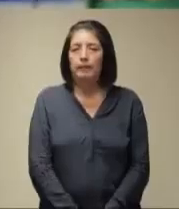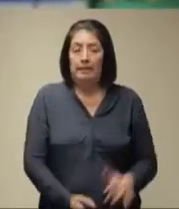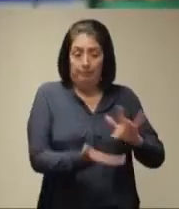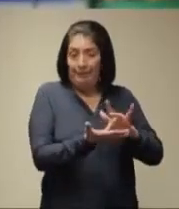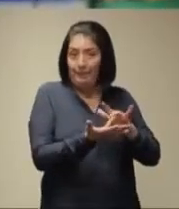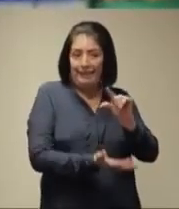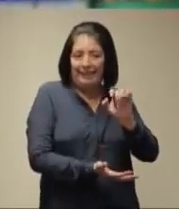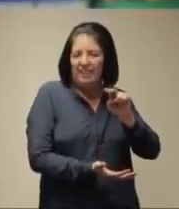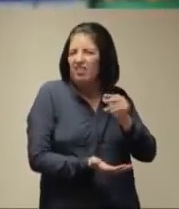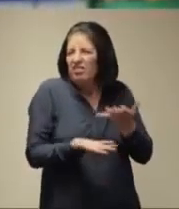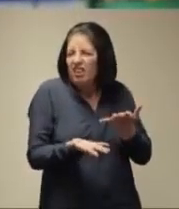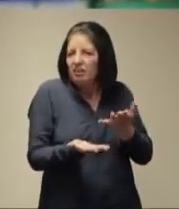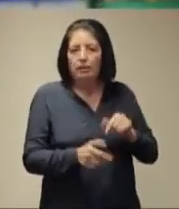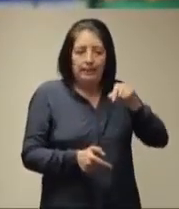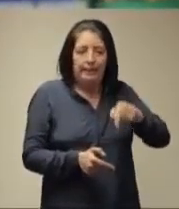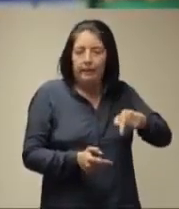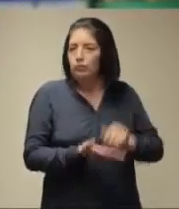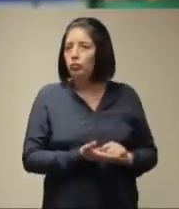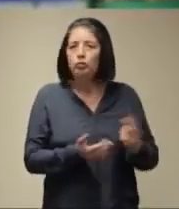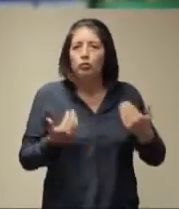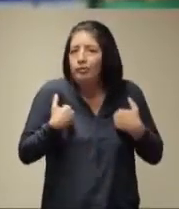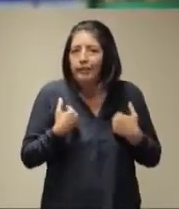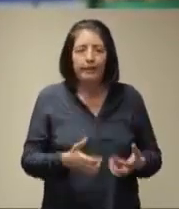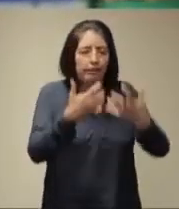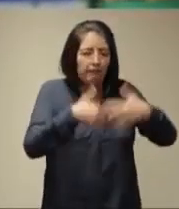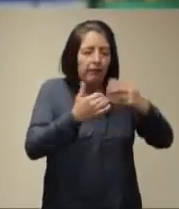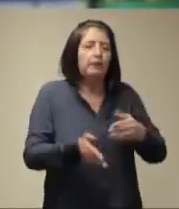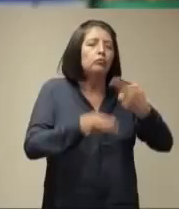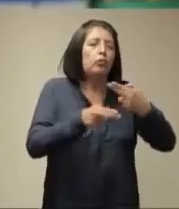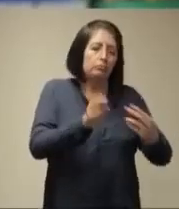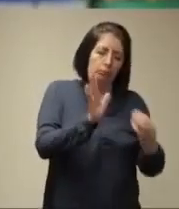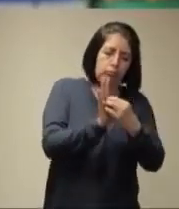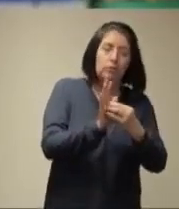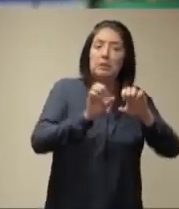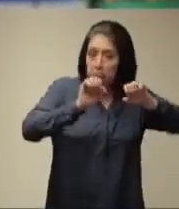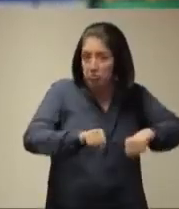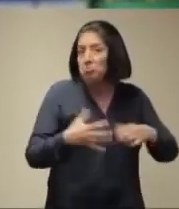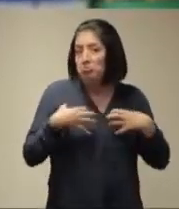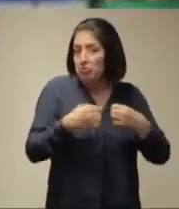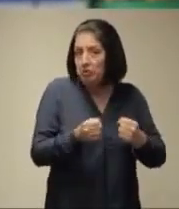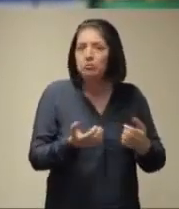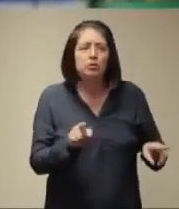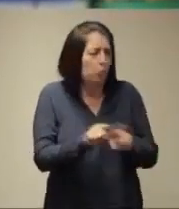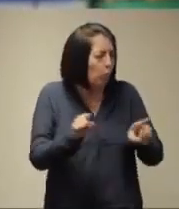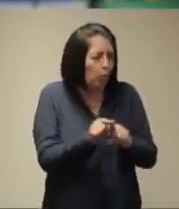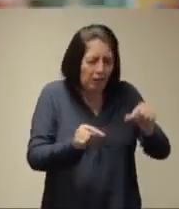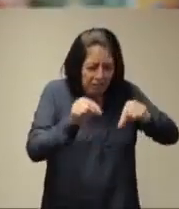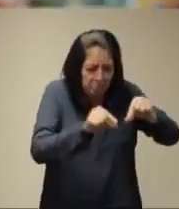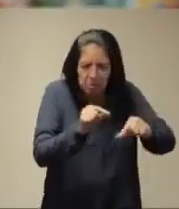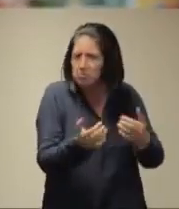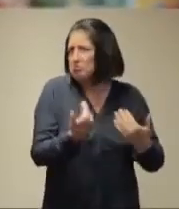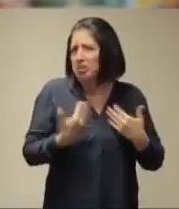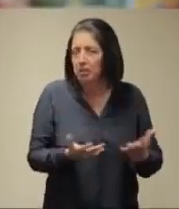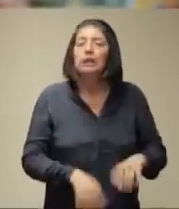Los medicamentos genéricos son aquellos que no se distribuyen con un nombre comercial, pero que producen los mismos efectos, ya que poseen el mismo principio activo.